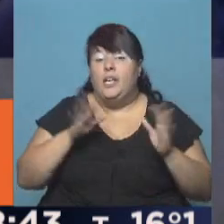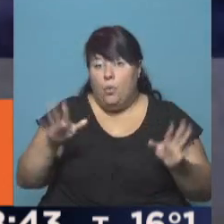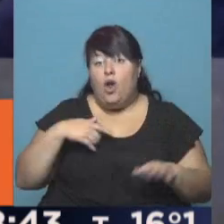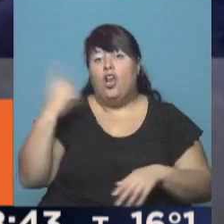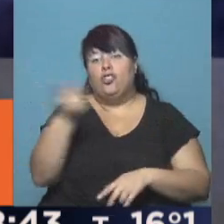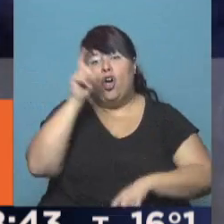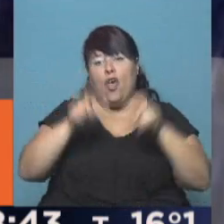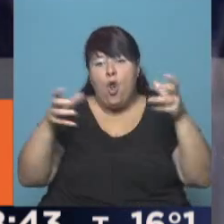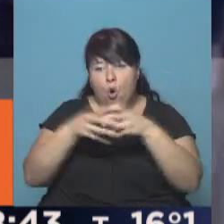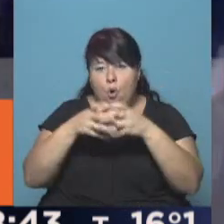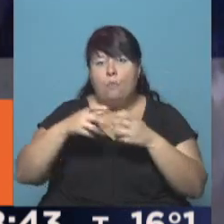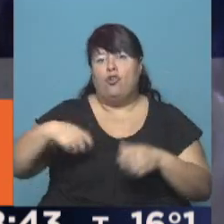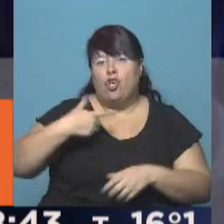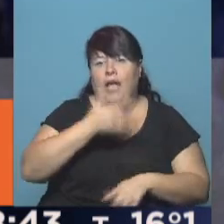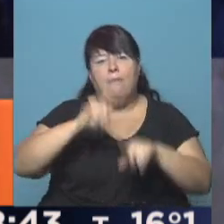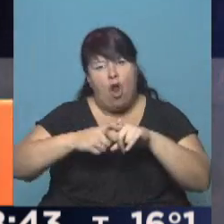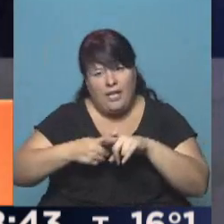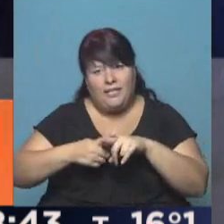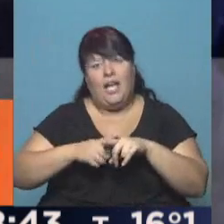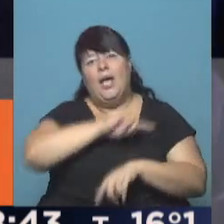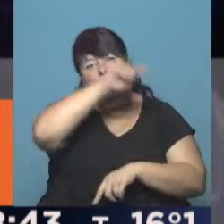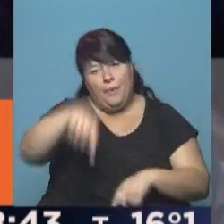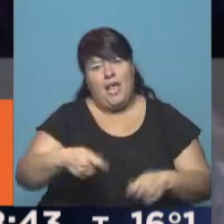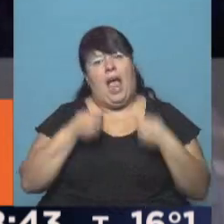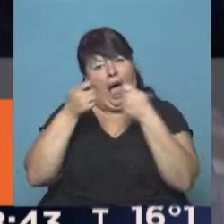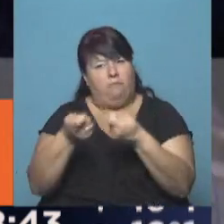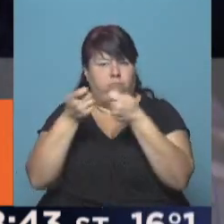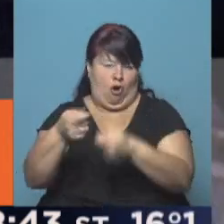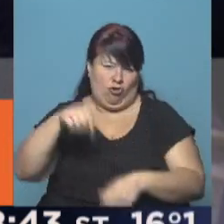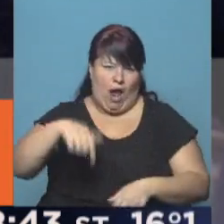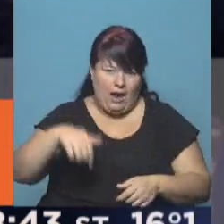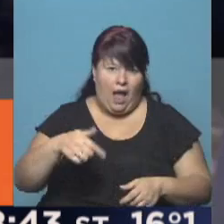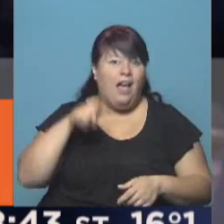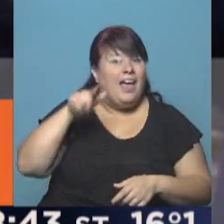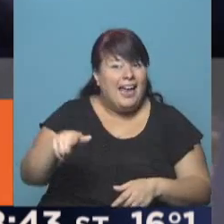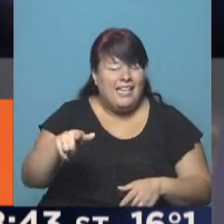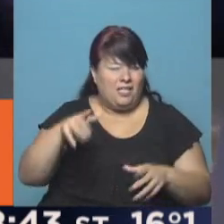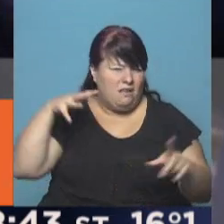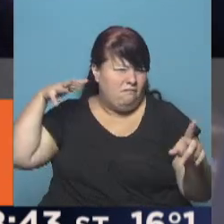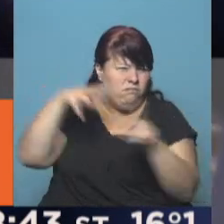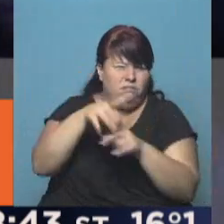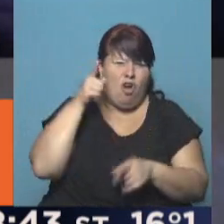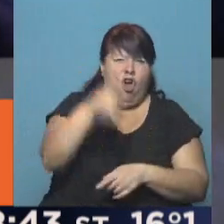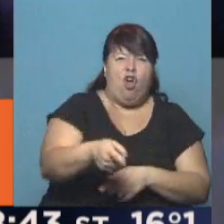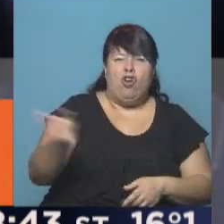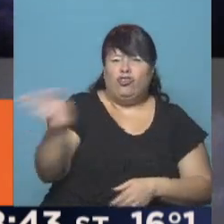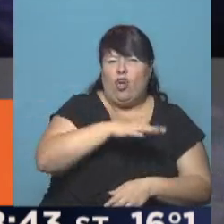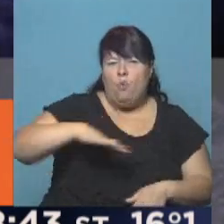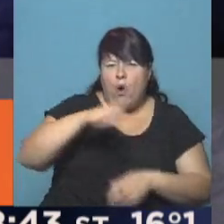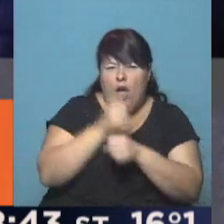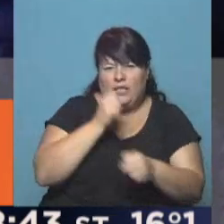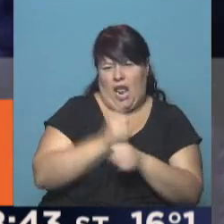invitamos a todas las organizaciones sociales políticas a que vengan a hacerse solidarias acá porque esto es un atropello es un atropello contra todo el pueblo